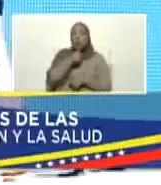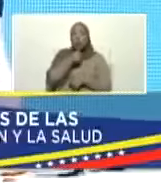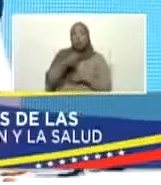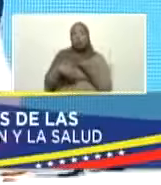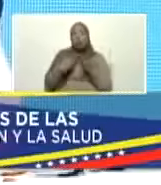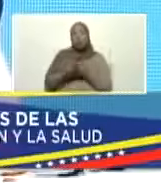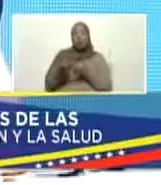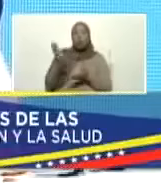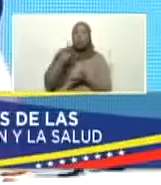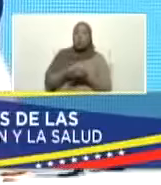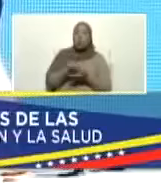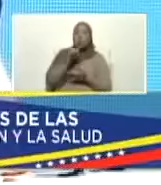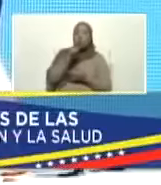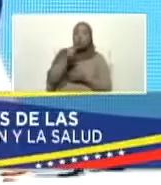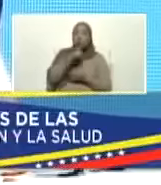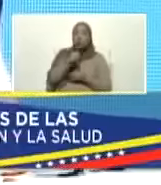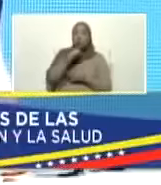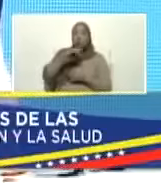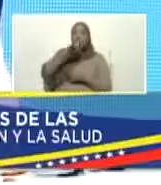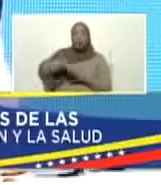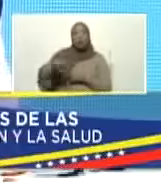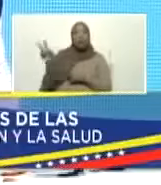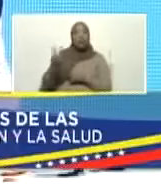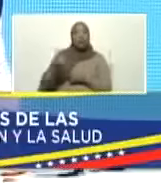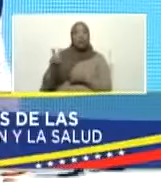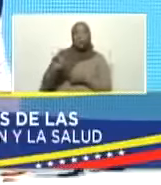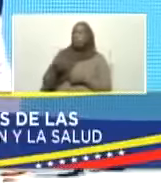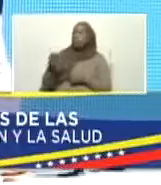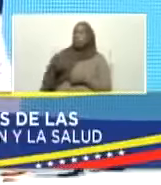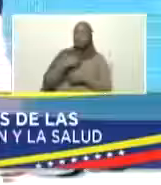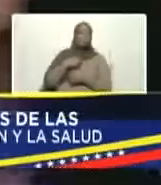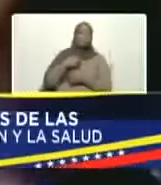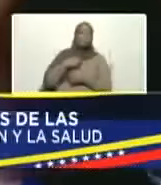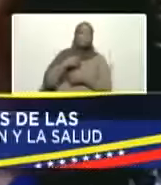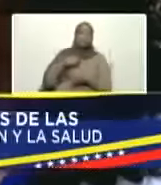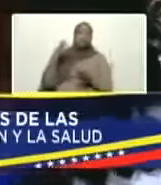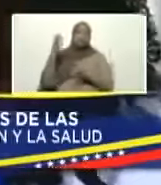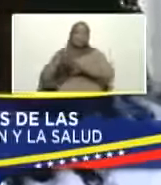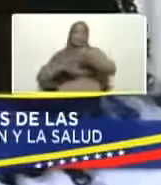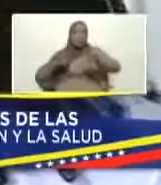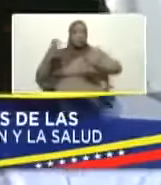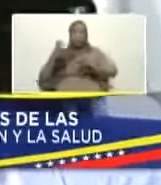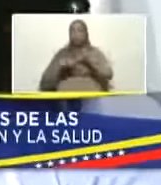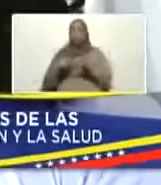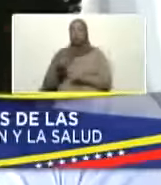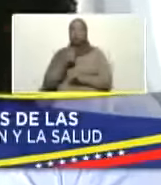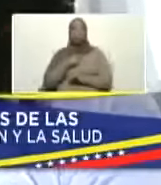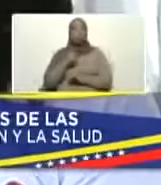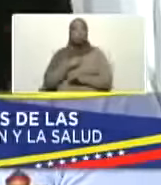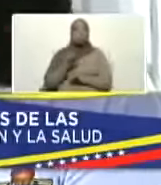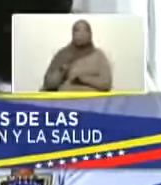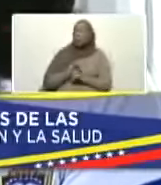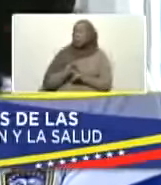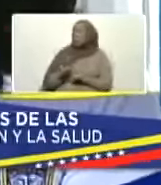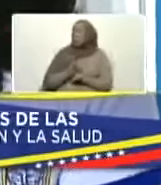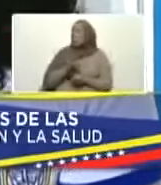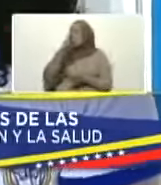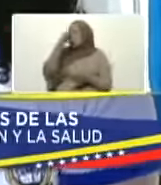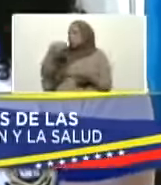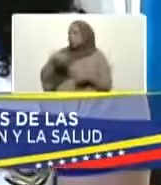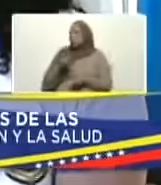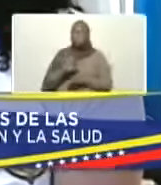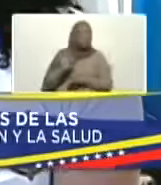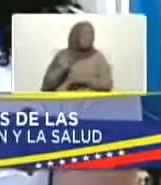quieren que vuelva la intolerancia y el odio a Venezuela? ¡No! ¿Y la guarimba? ¡No! Levanten la mano el que esté de acuerdo con los